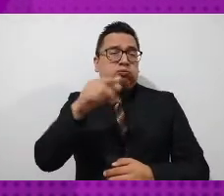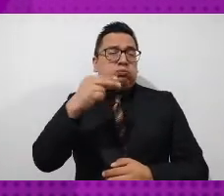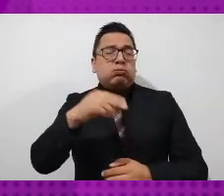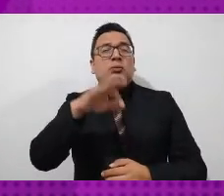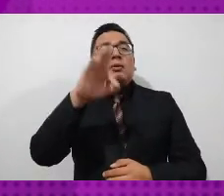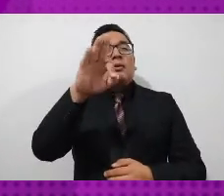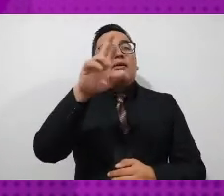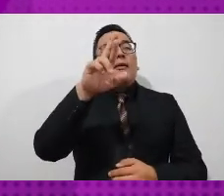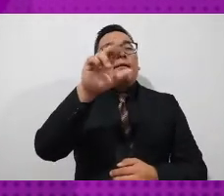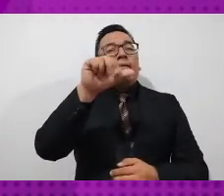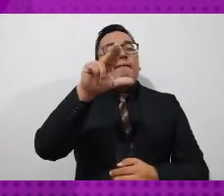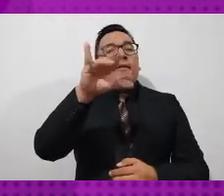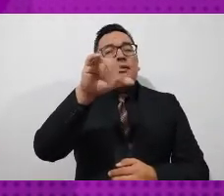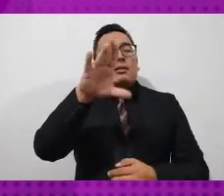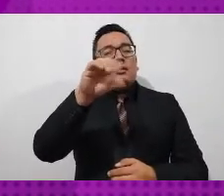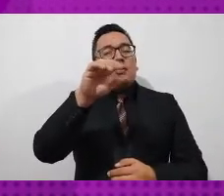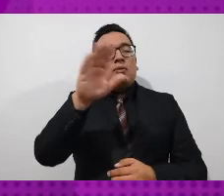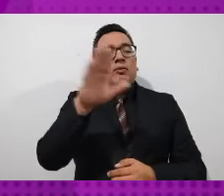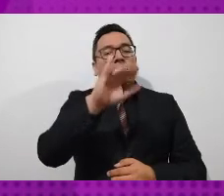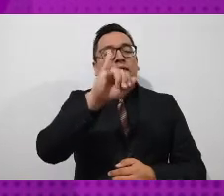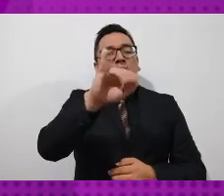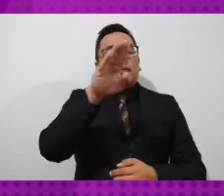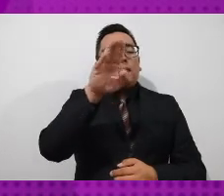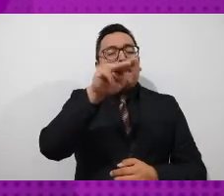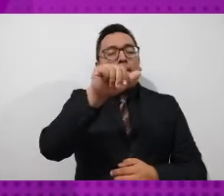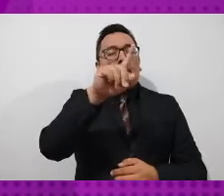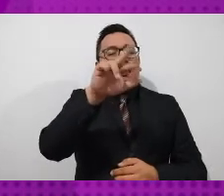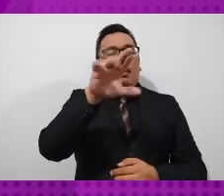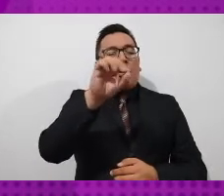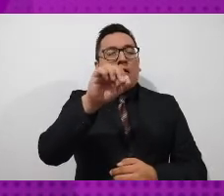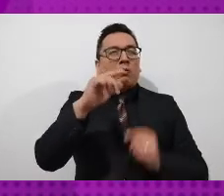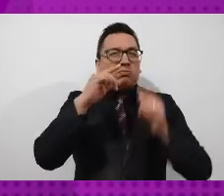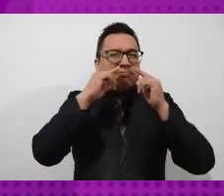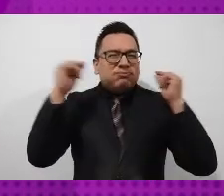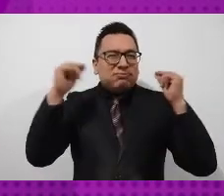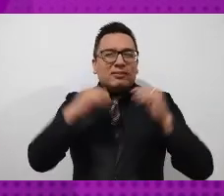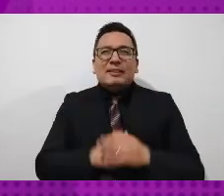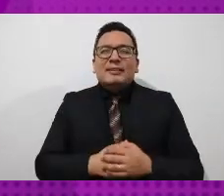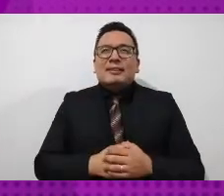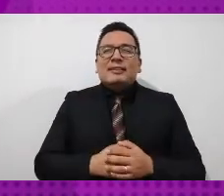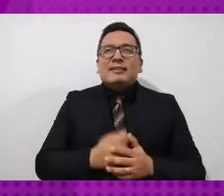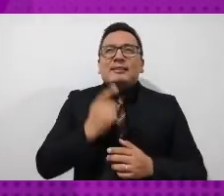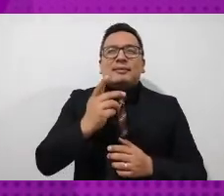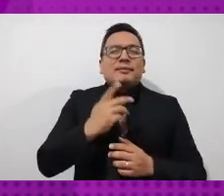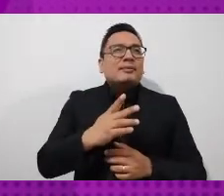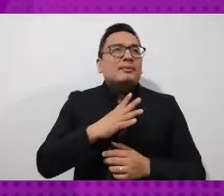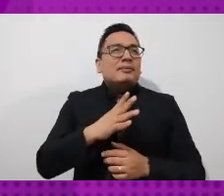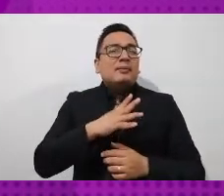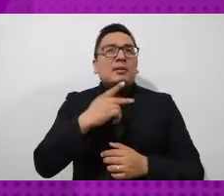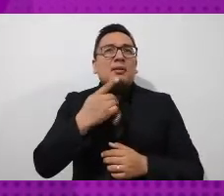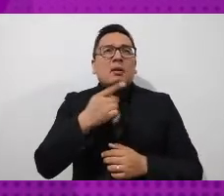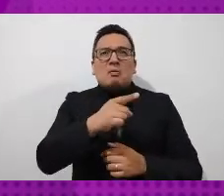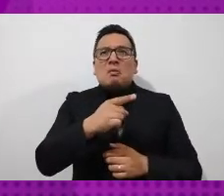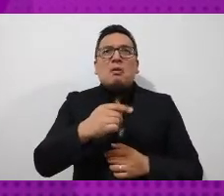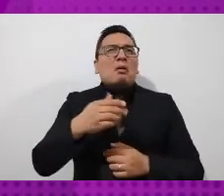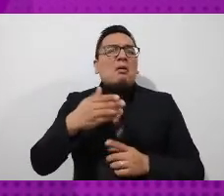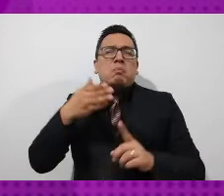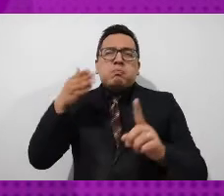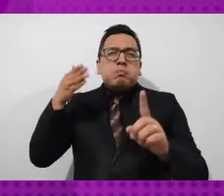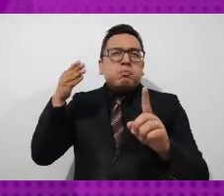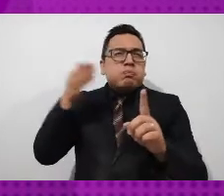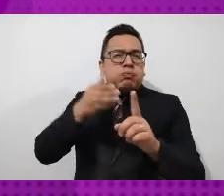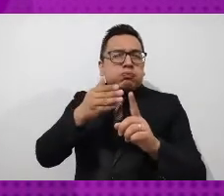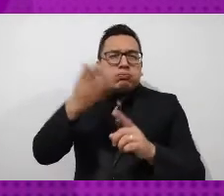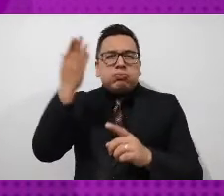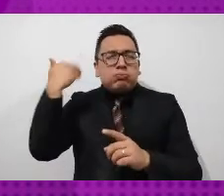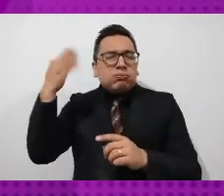y pues con mayor razón me da mucho gusto poder estar aquí platicando de estos temas de participación ciudadana, porque al final de cuentas